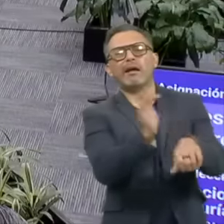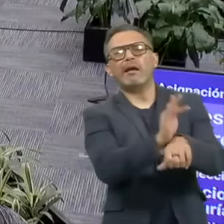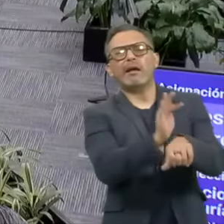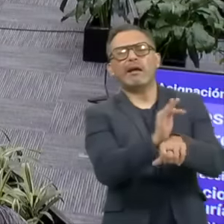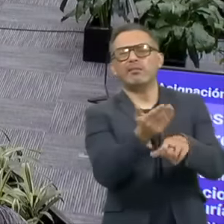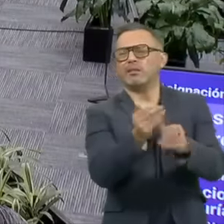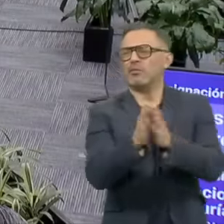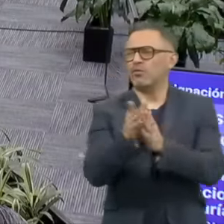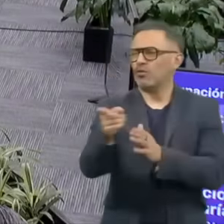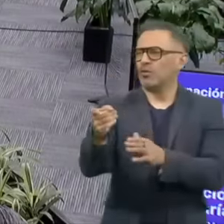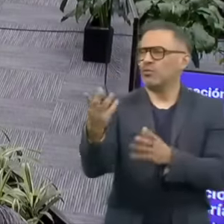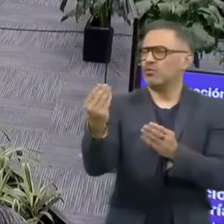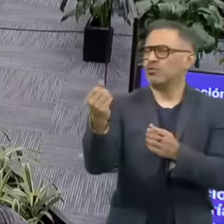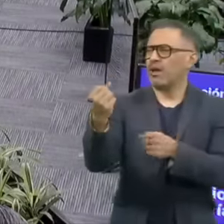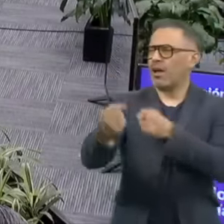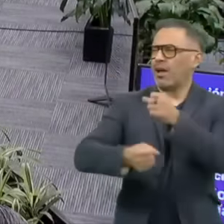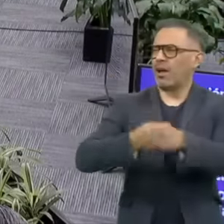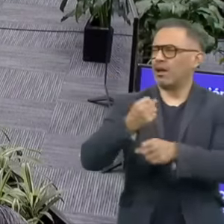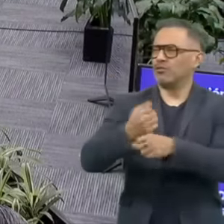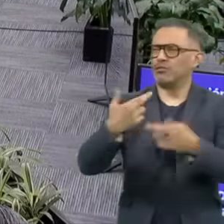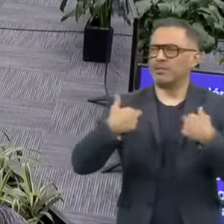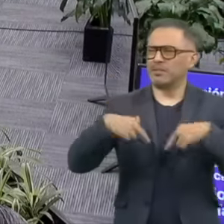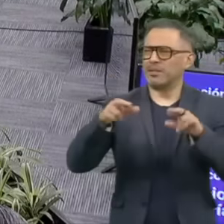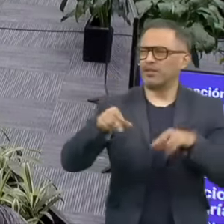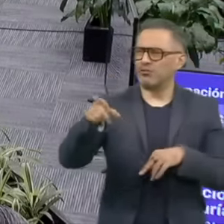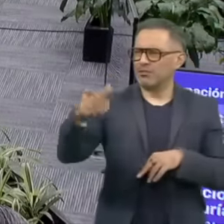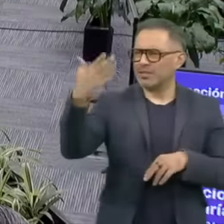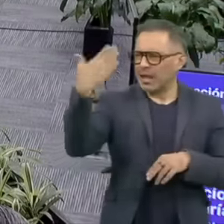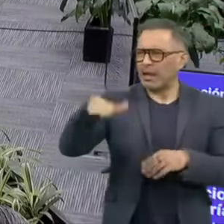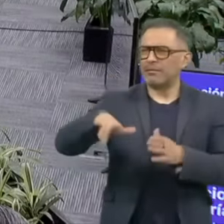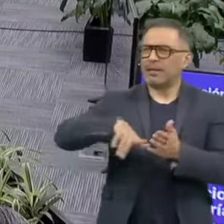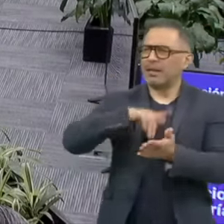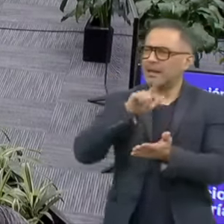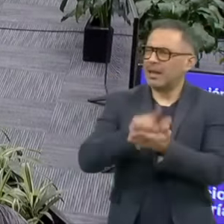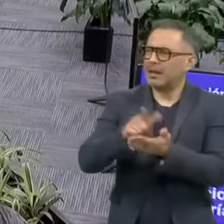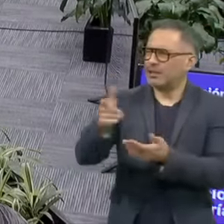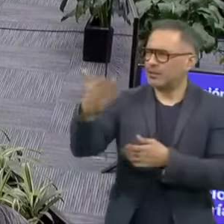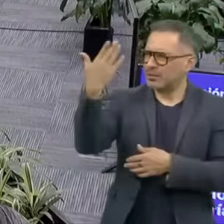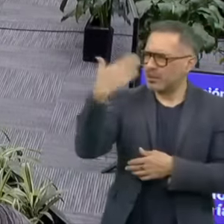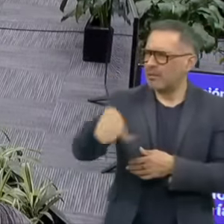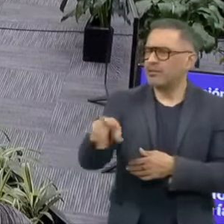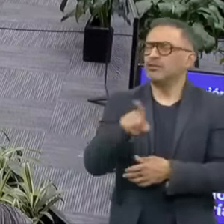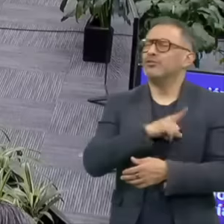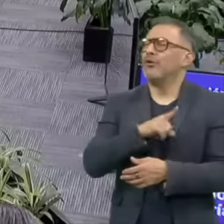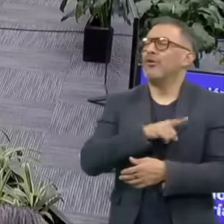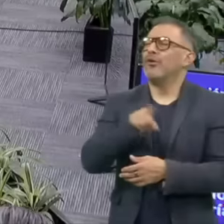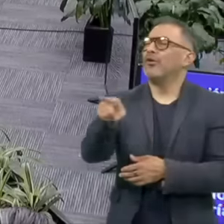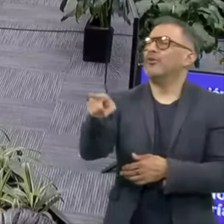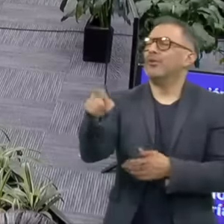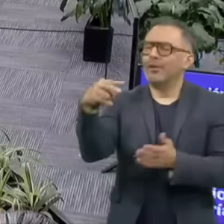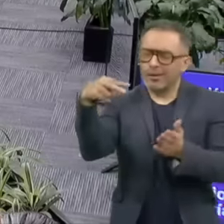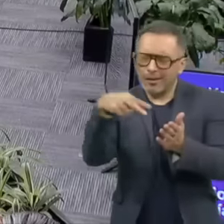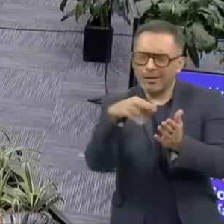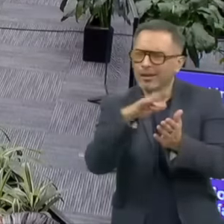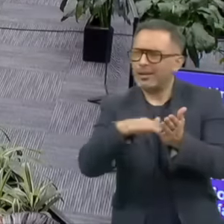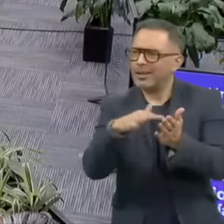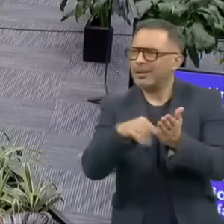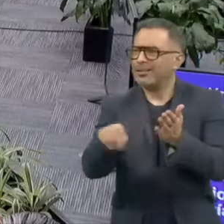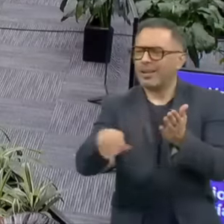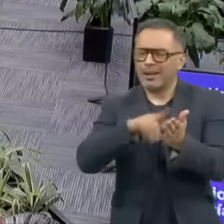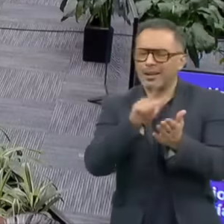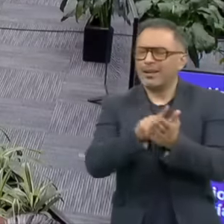sido un representante por años aquí y sabes cómo funciona la ley y solo tienes que leerla. Ley de Partidos